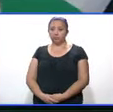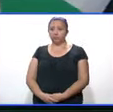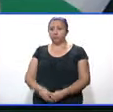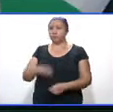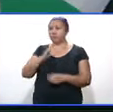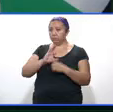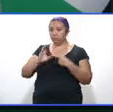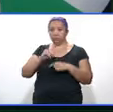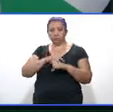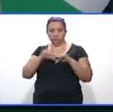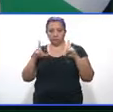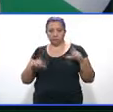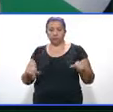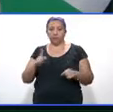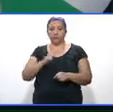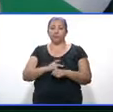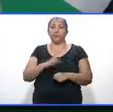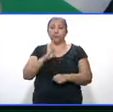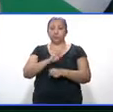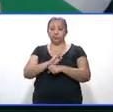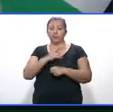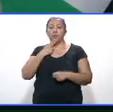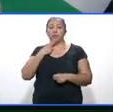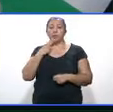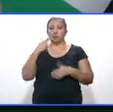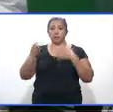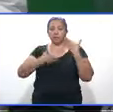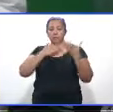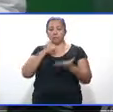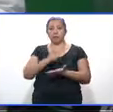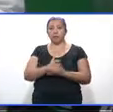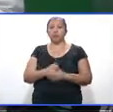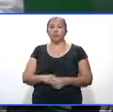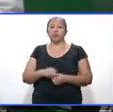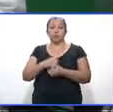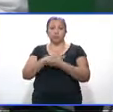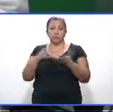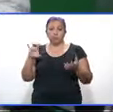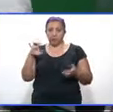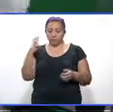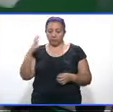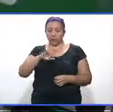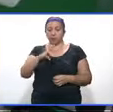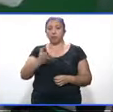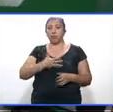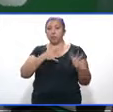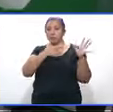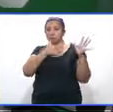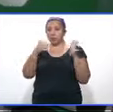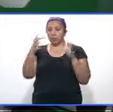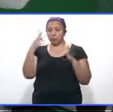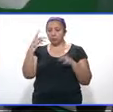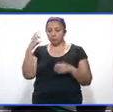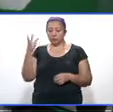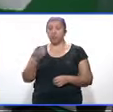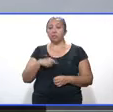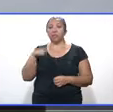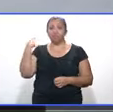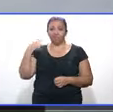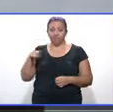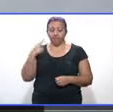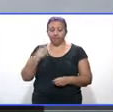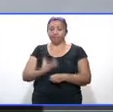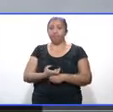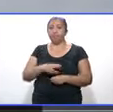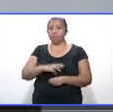La Comisión Nacional para la Protección y Defensa de los Usuarios de Servicios Financieros informó que en enero se recibieron 753 reclamaciones en el